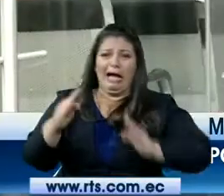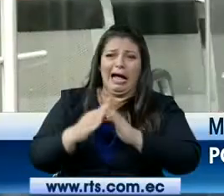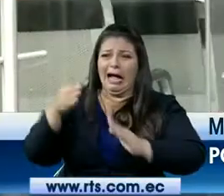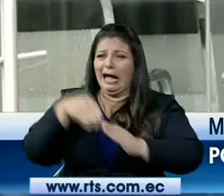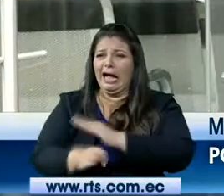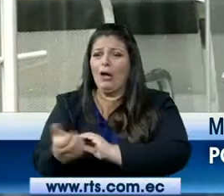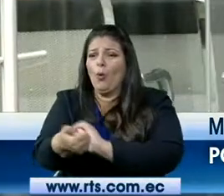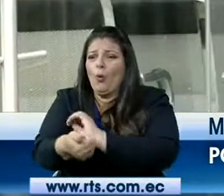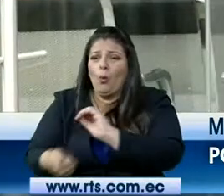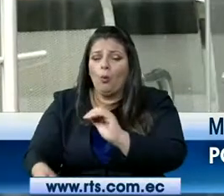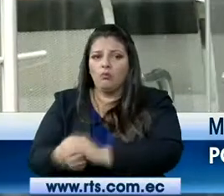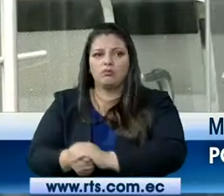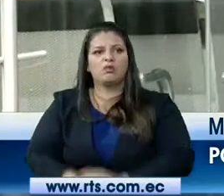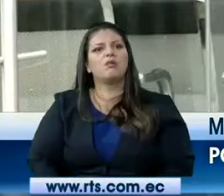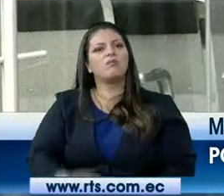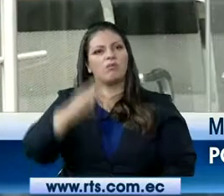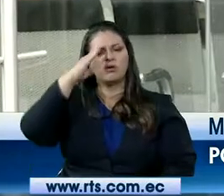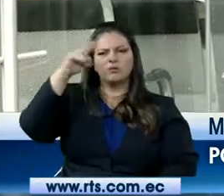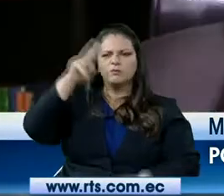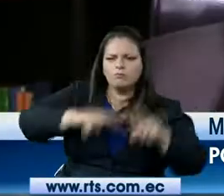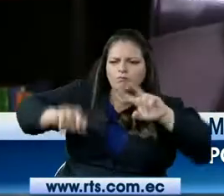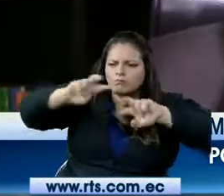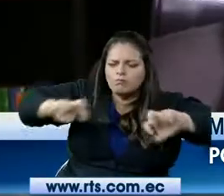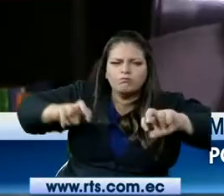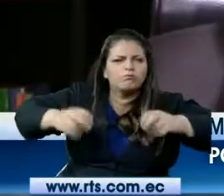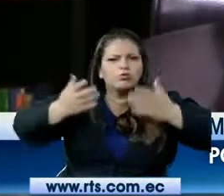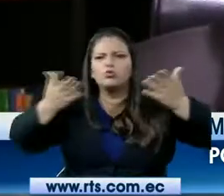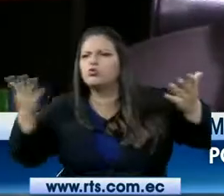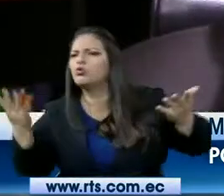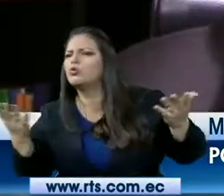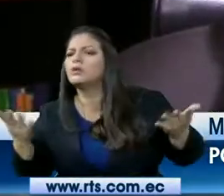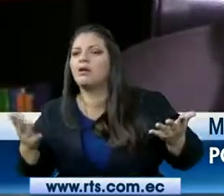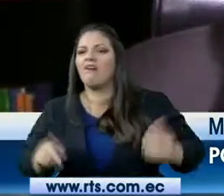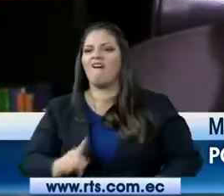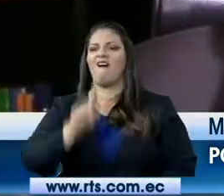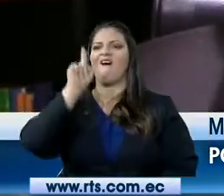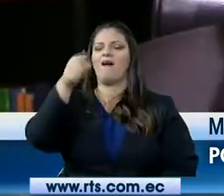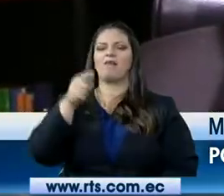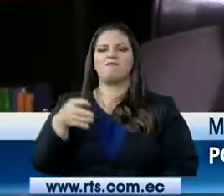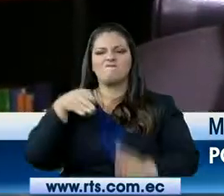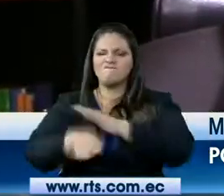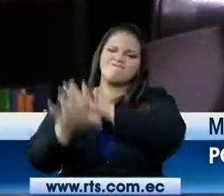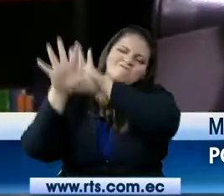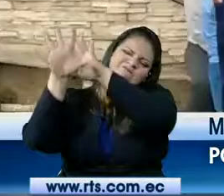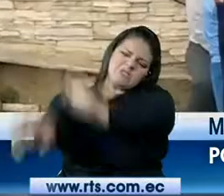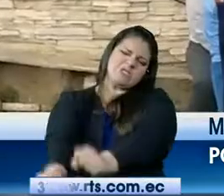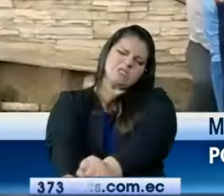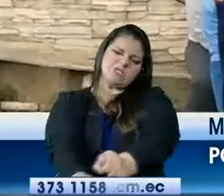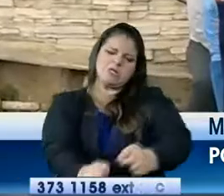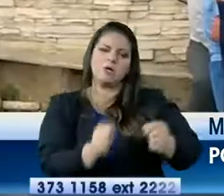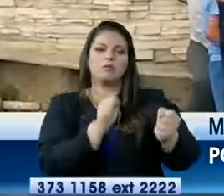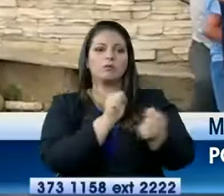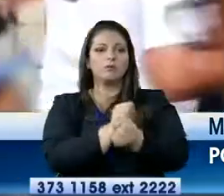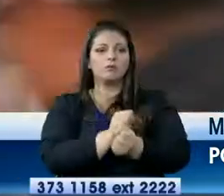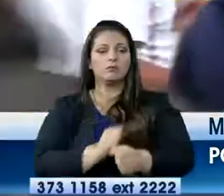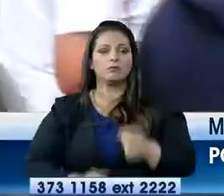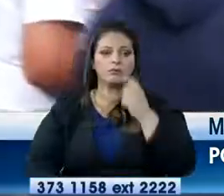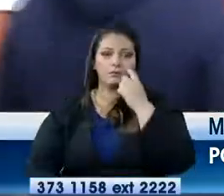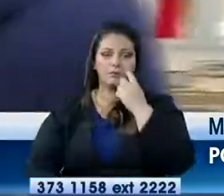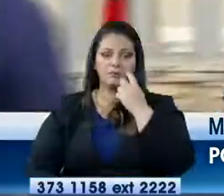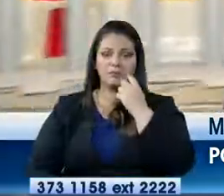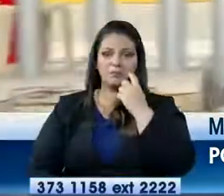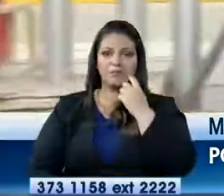asesino enfrenta ahora varios cargos. Asesinato bajo la figura o con la circunstancia agravante de parricidio.